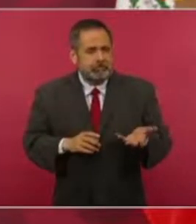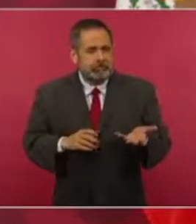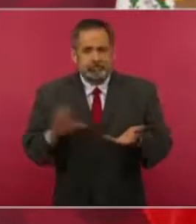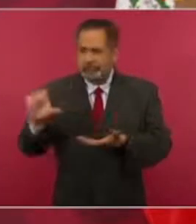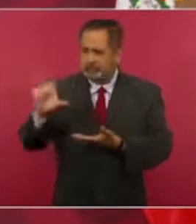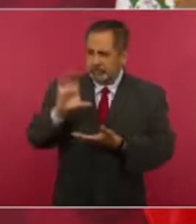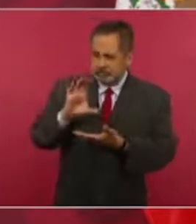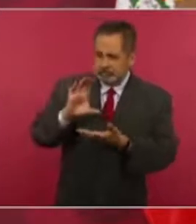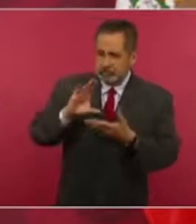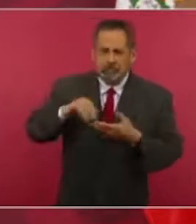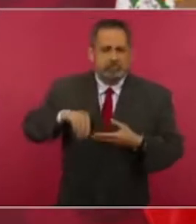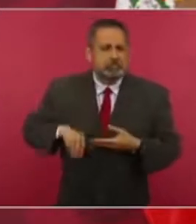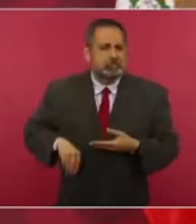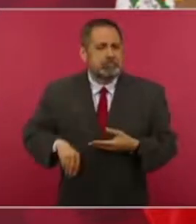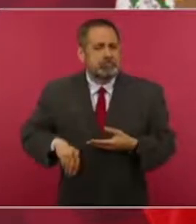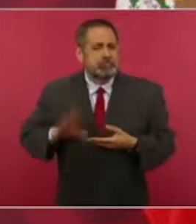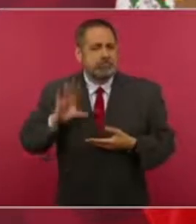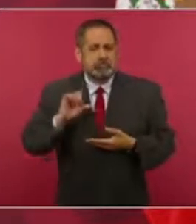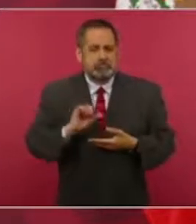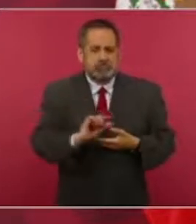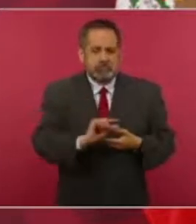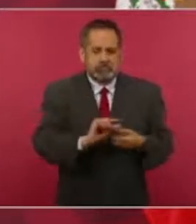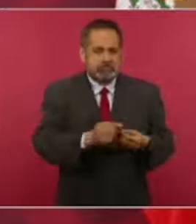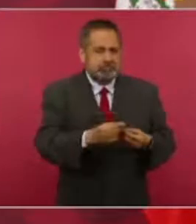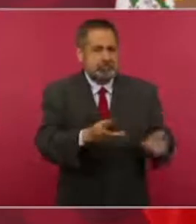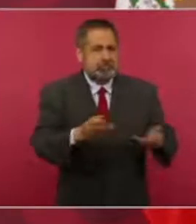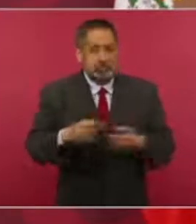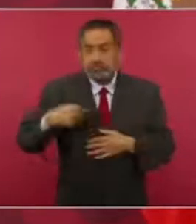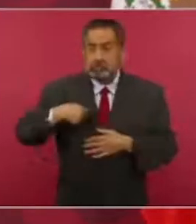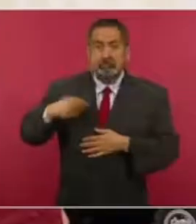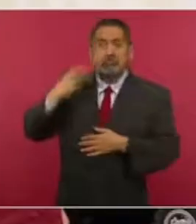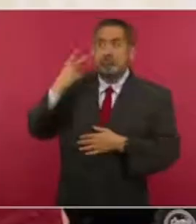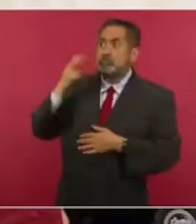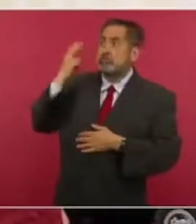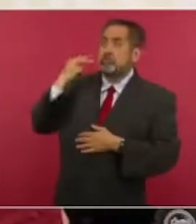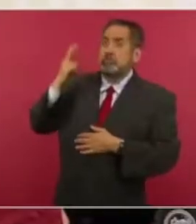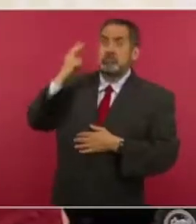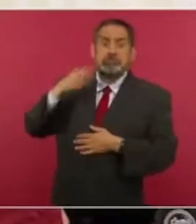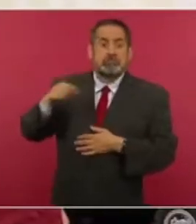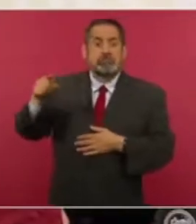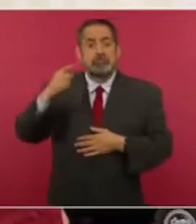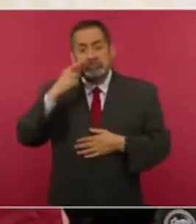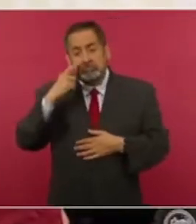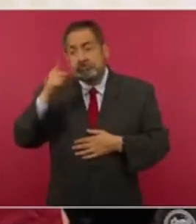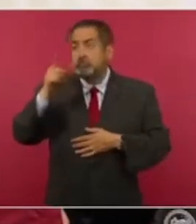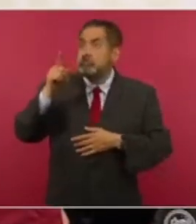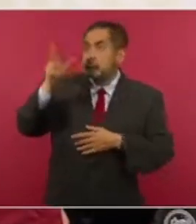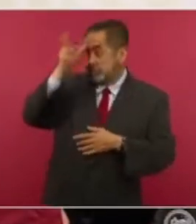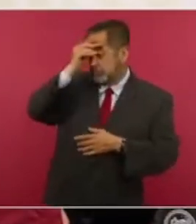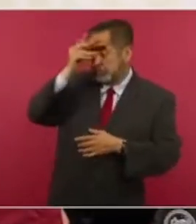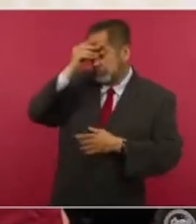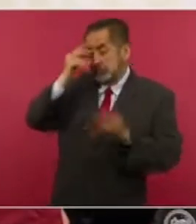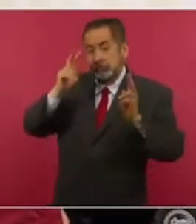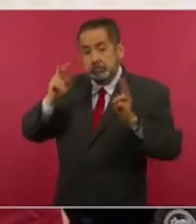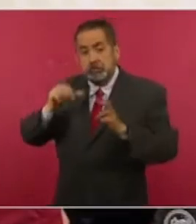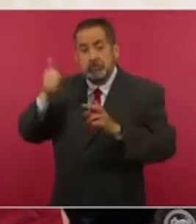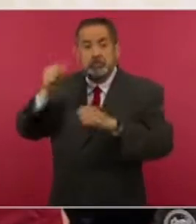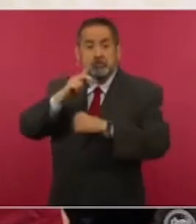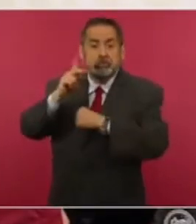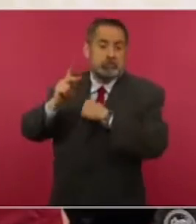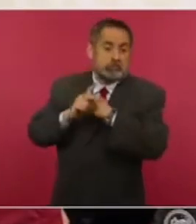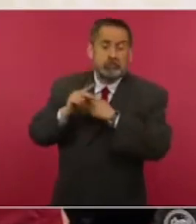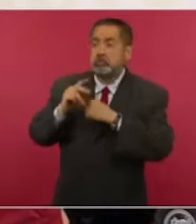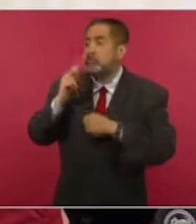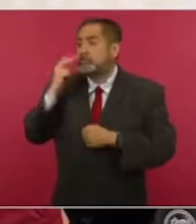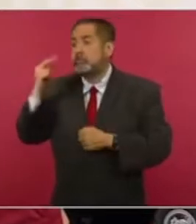el dinero. Porque incluso hasta viajaban a ver experiencias en otras partes del